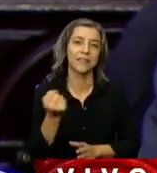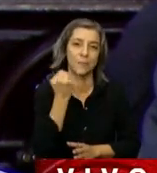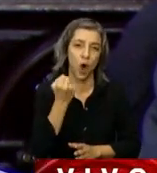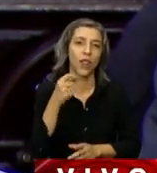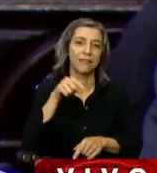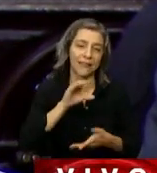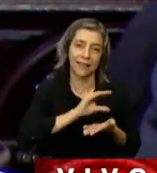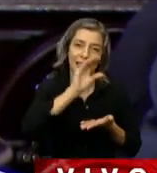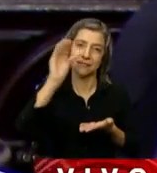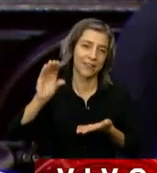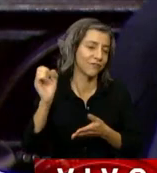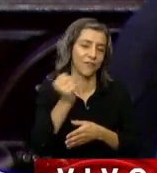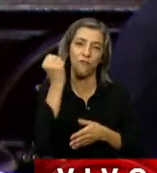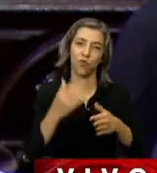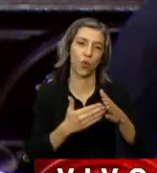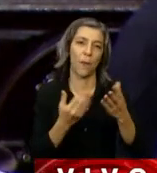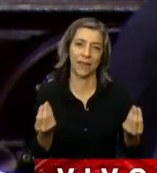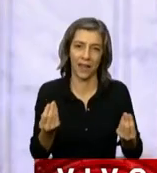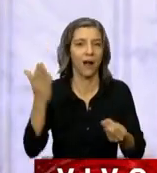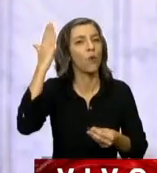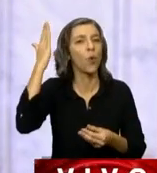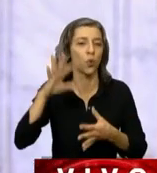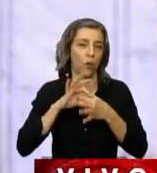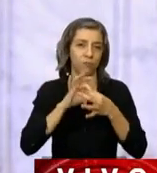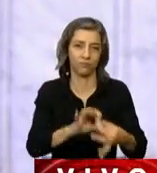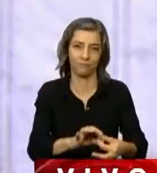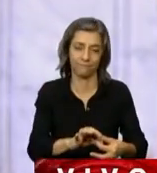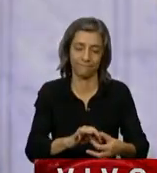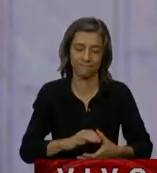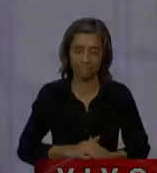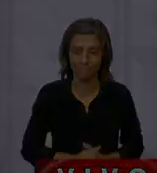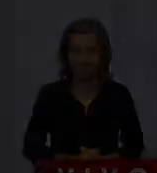fortalecen nuestra cultura. Gracias. Gracias, diputado.